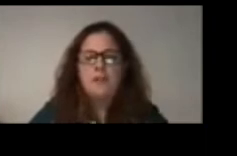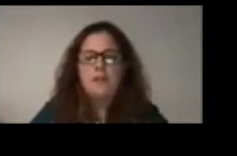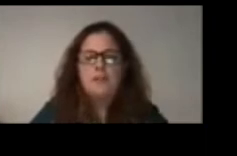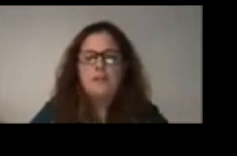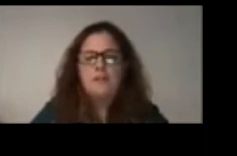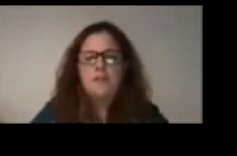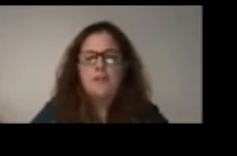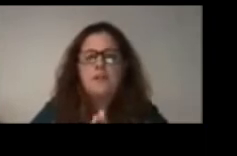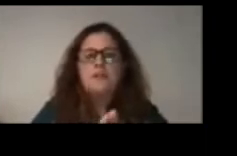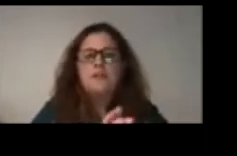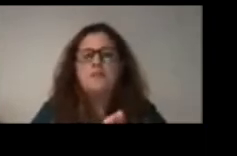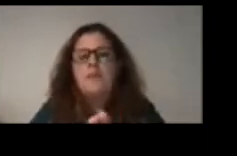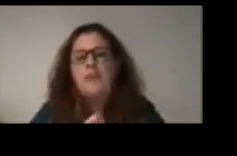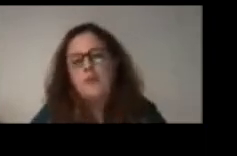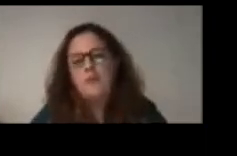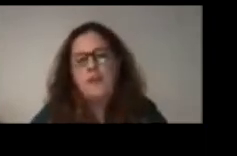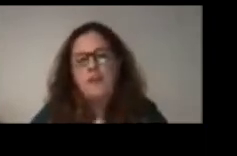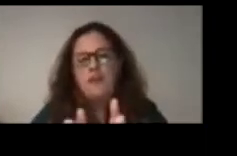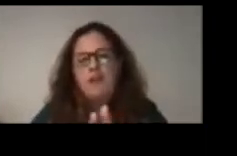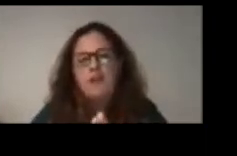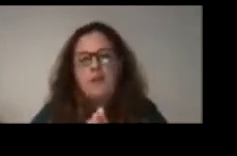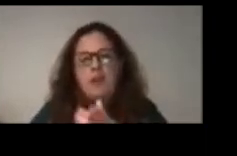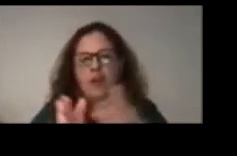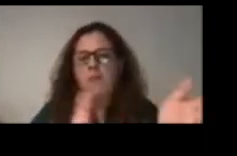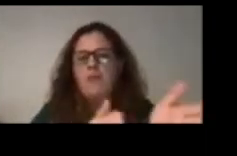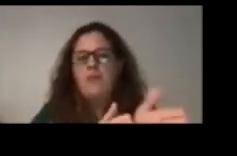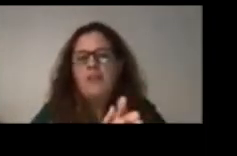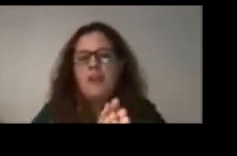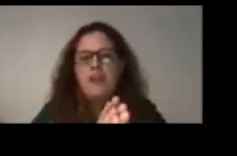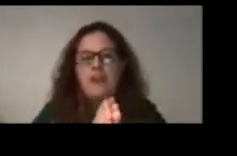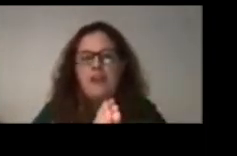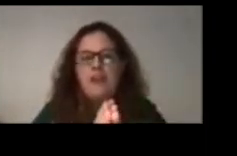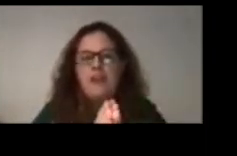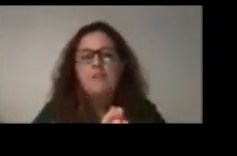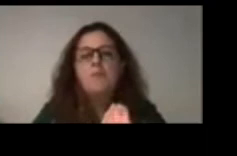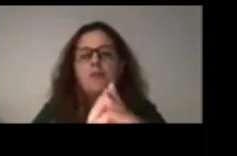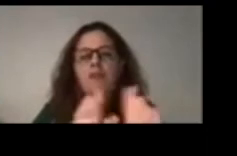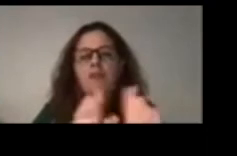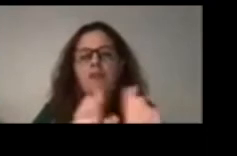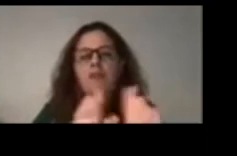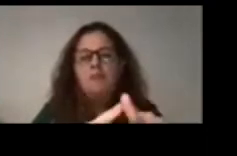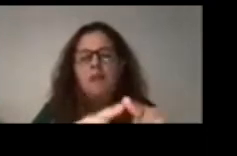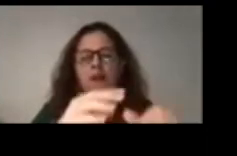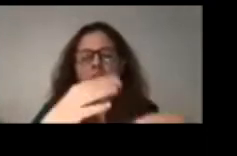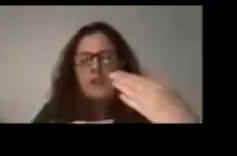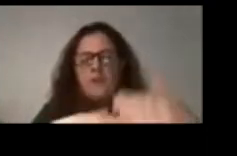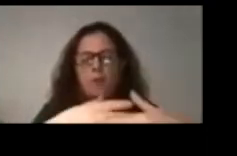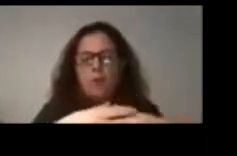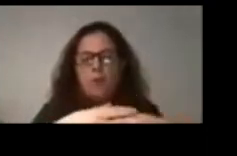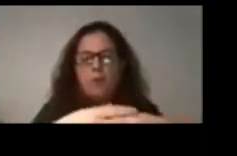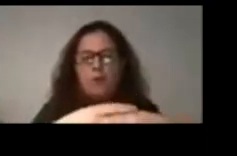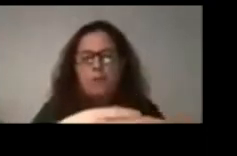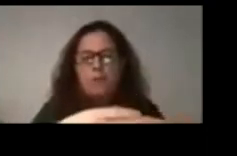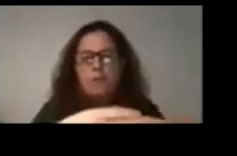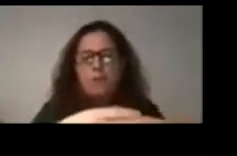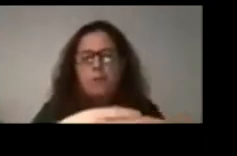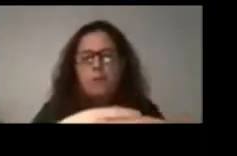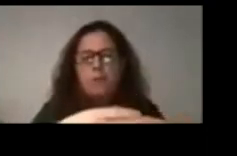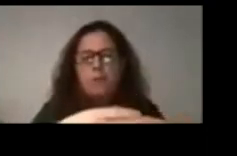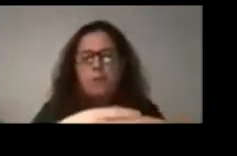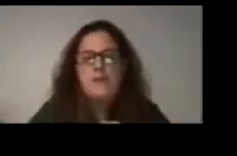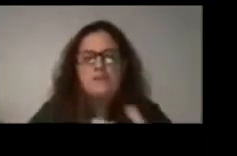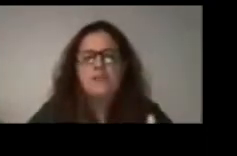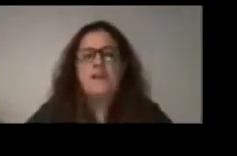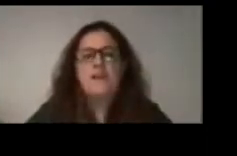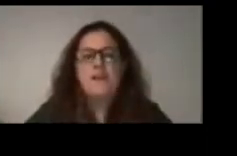3 días hábiles, ¿sí? Si pasaron los 3 días hábiles y no hay respuesta, es que puede seguir su curso normal y